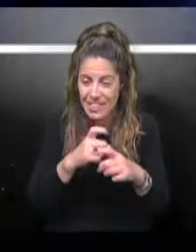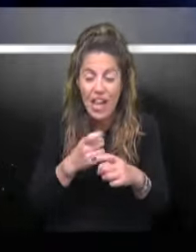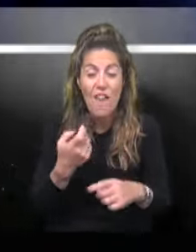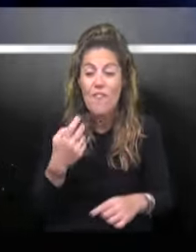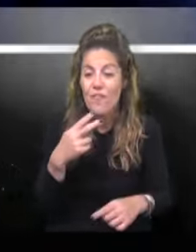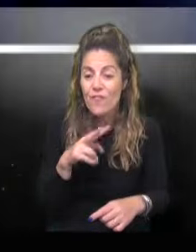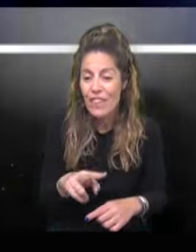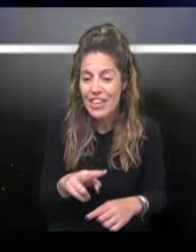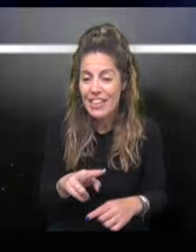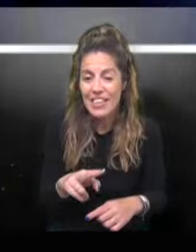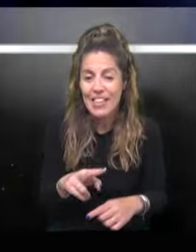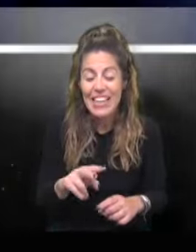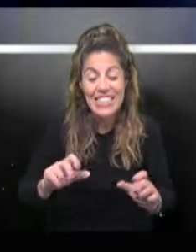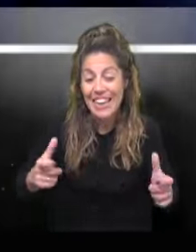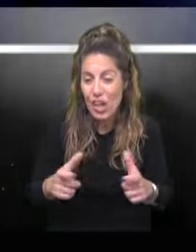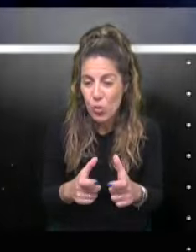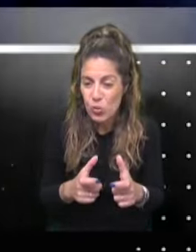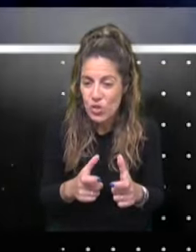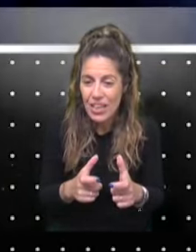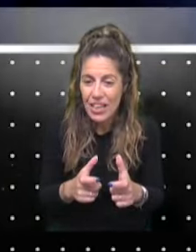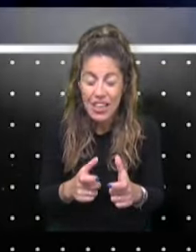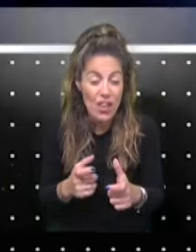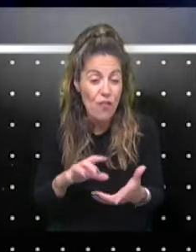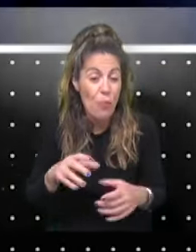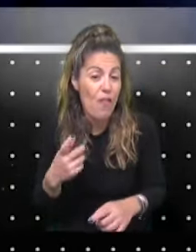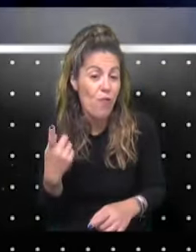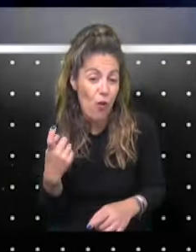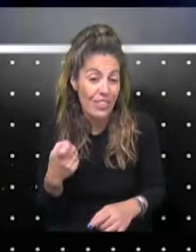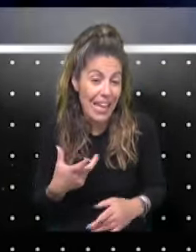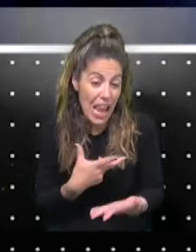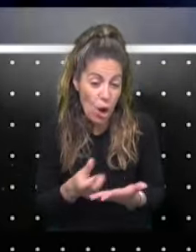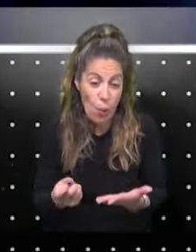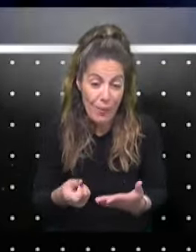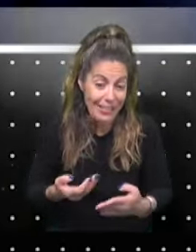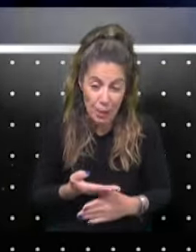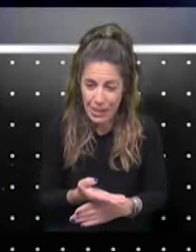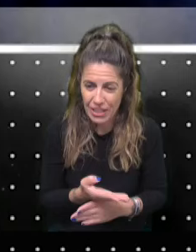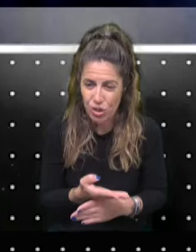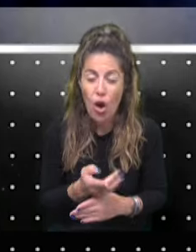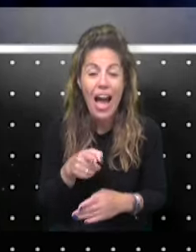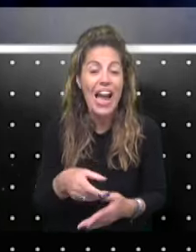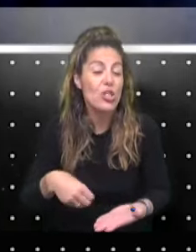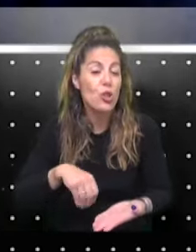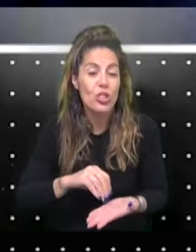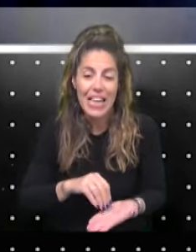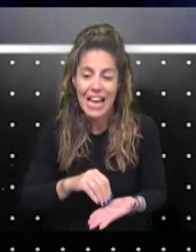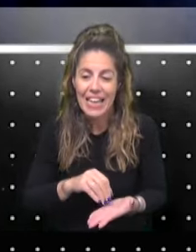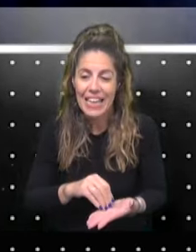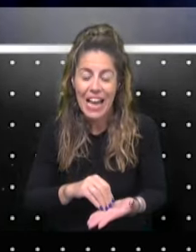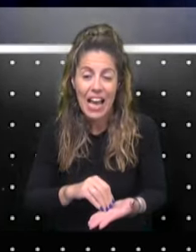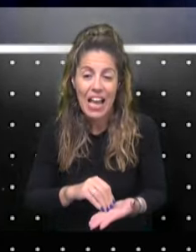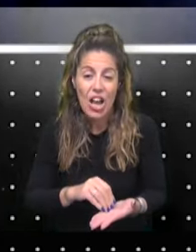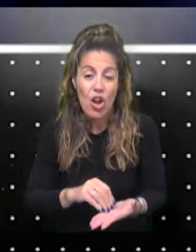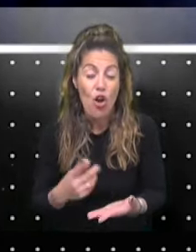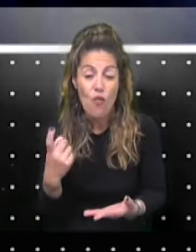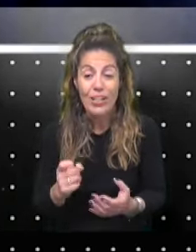que este se les reduce de manera muy fuerte la demanda a eso también este se le agrega el hecho de Los Fuertes aumentos que